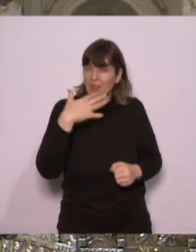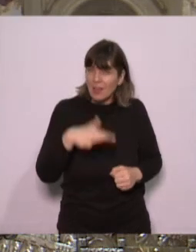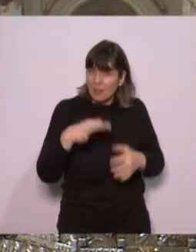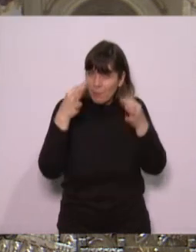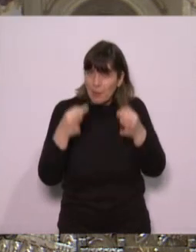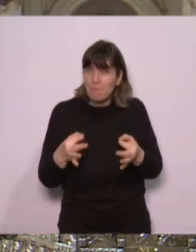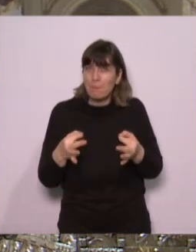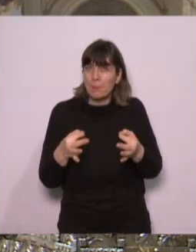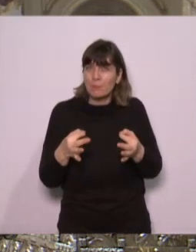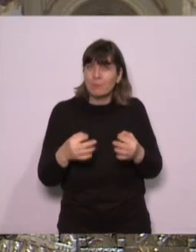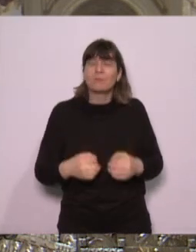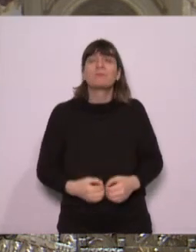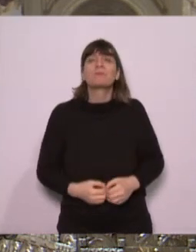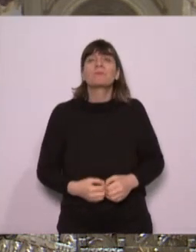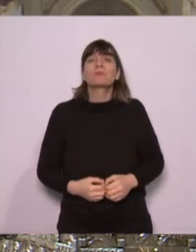Entiéndanlo bien.